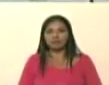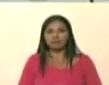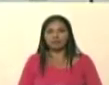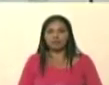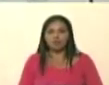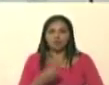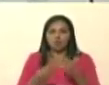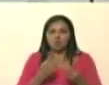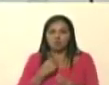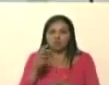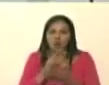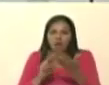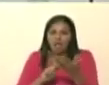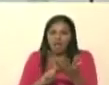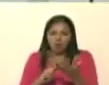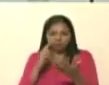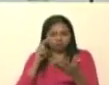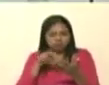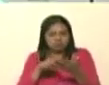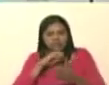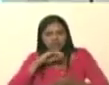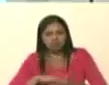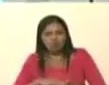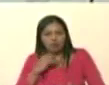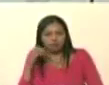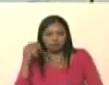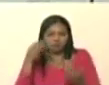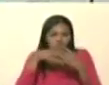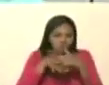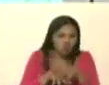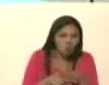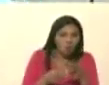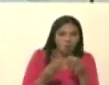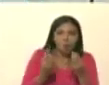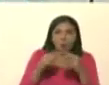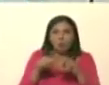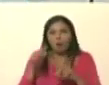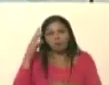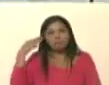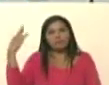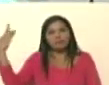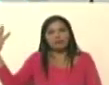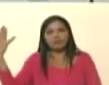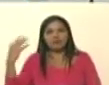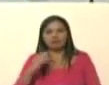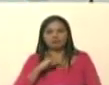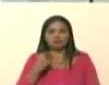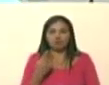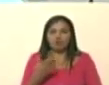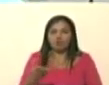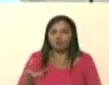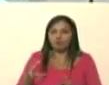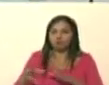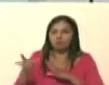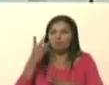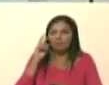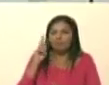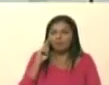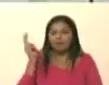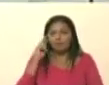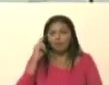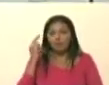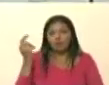como que uno lee la biografía y se mete en la película se mete en la serie bueno nosotros nos nutrimos es nosotros somos